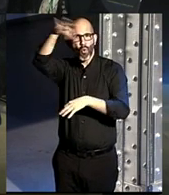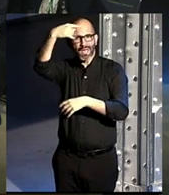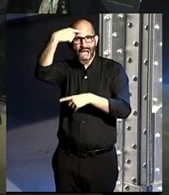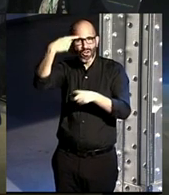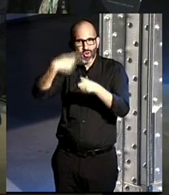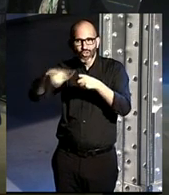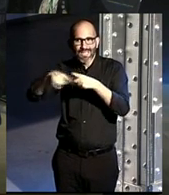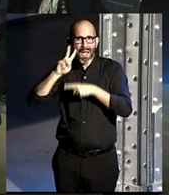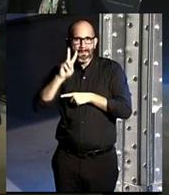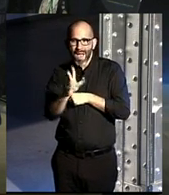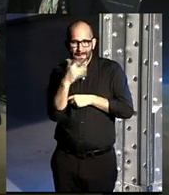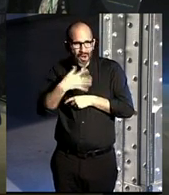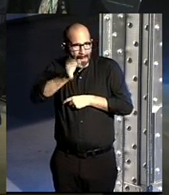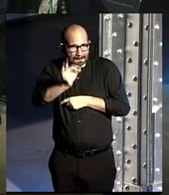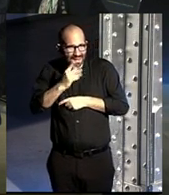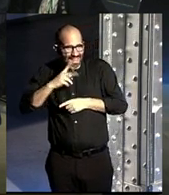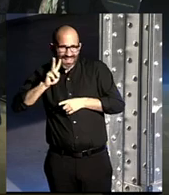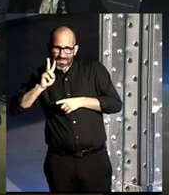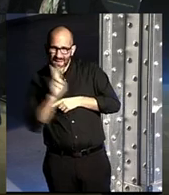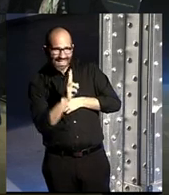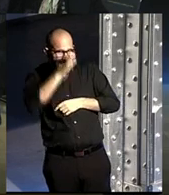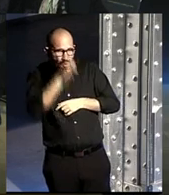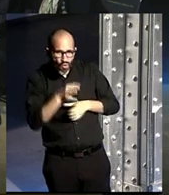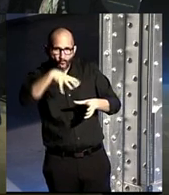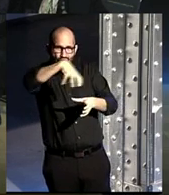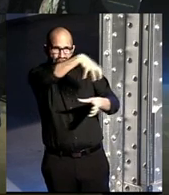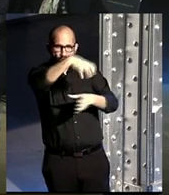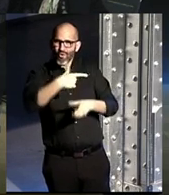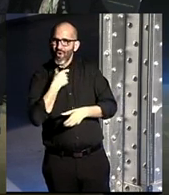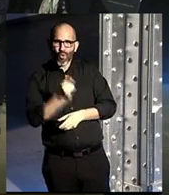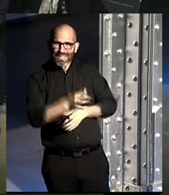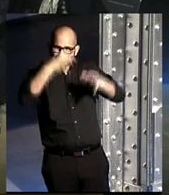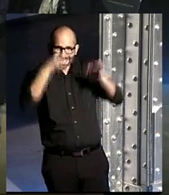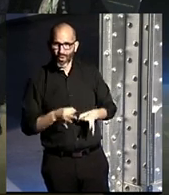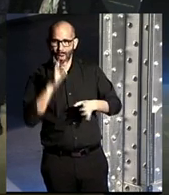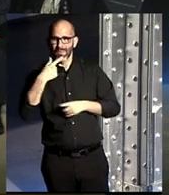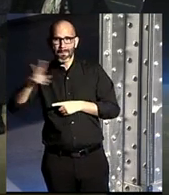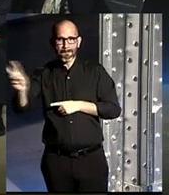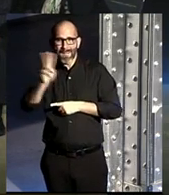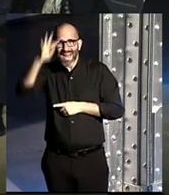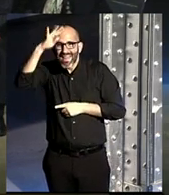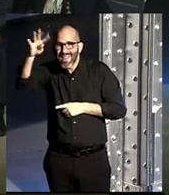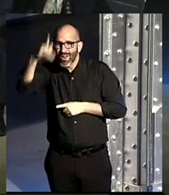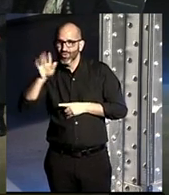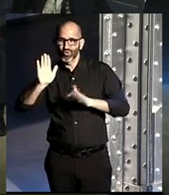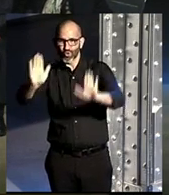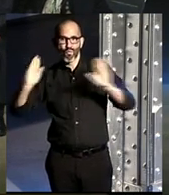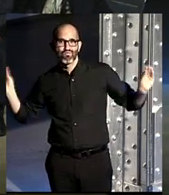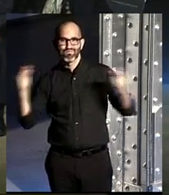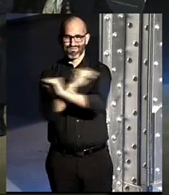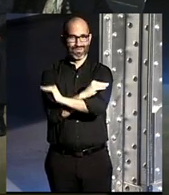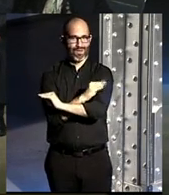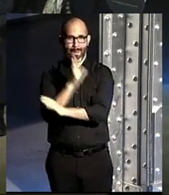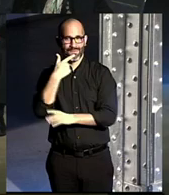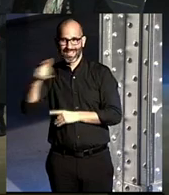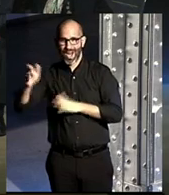habría puesto y no le habría gustado, porque es exactamente el contrario del fin que tenía él en aquella